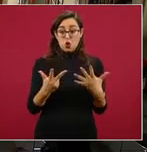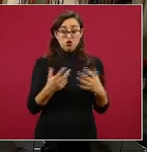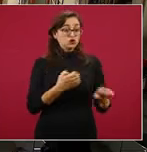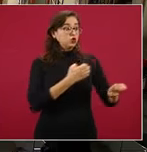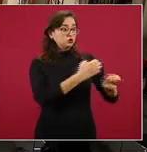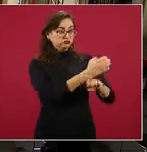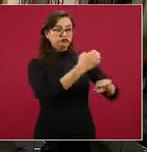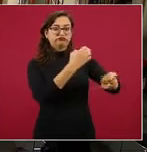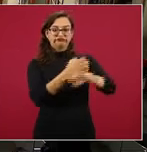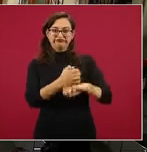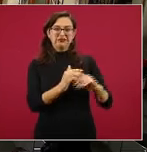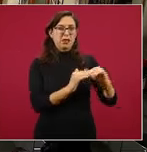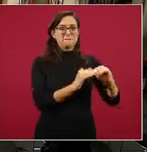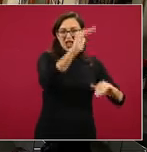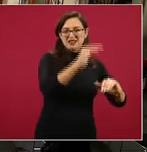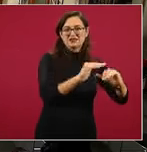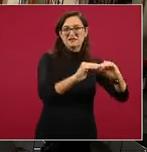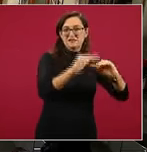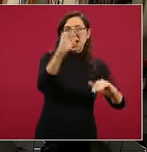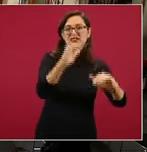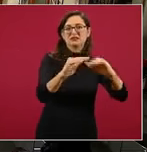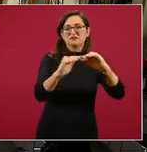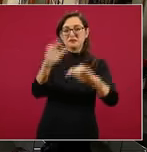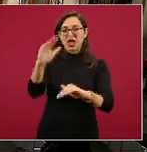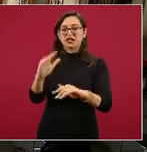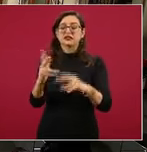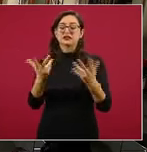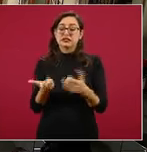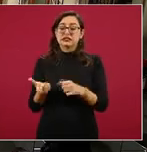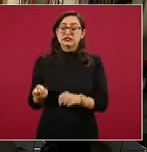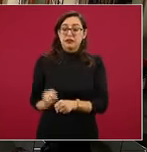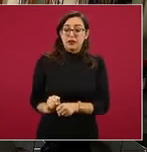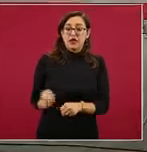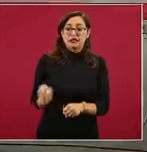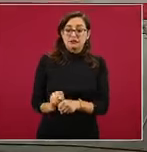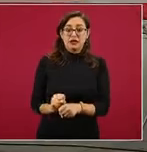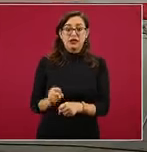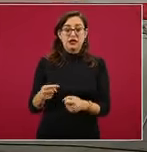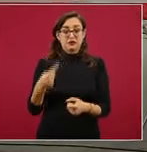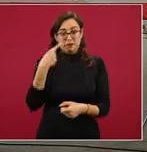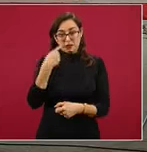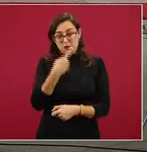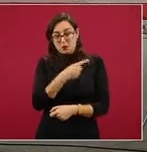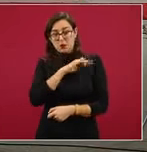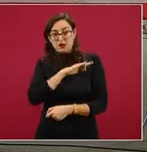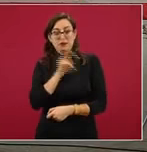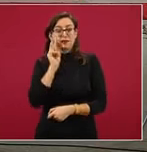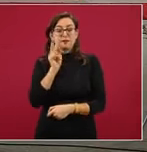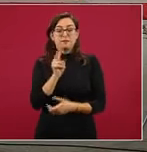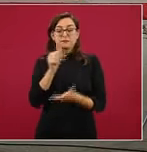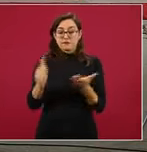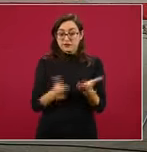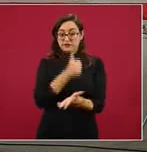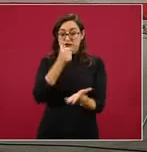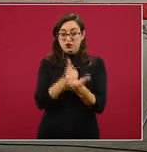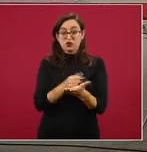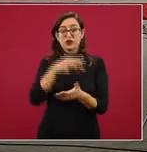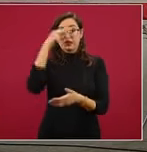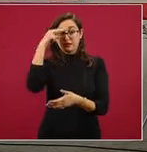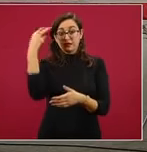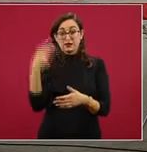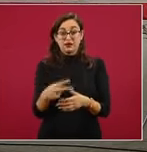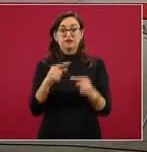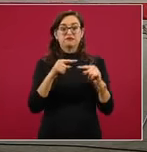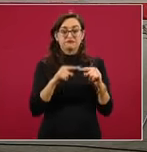este incremento. Esta curva epidémica por semana epidemiológica es de la Ciudad de México y se detecta un incremento